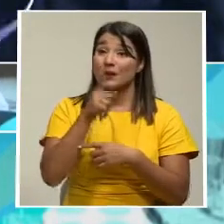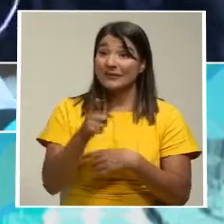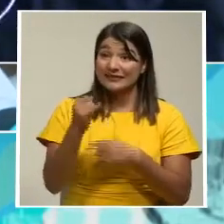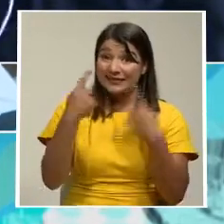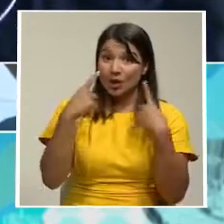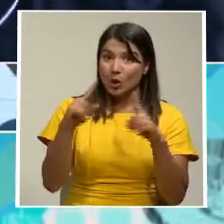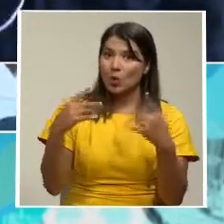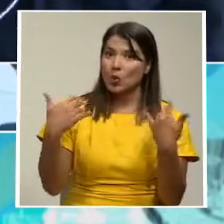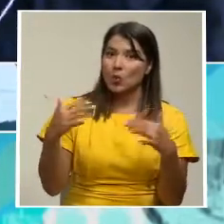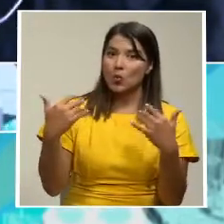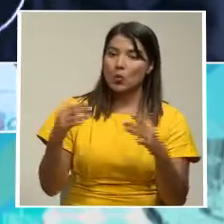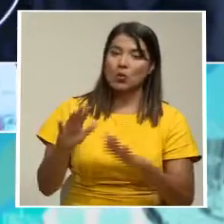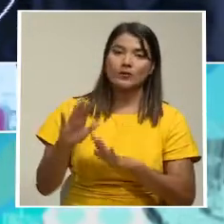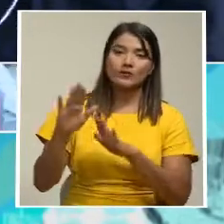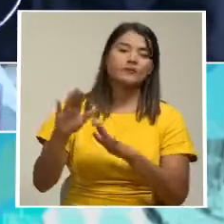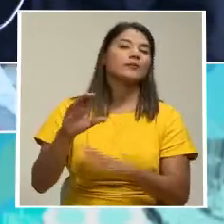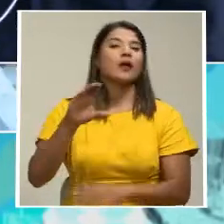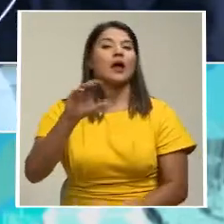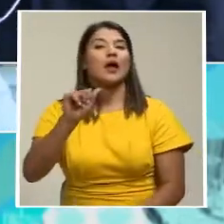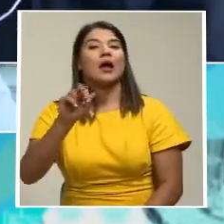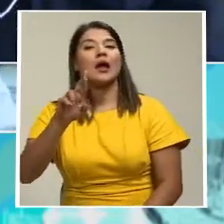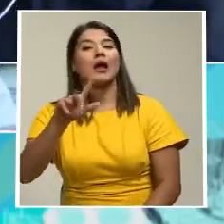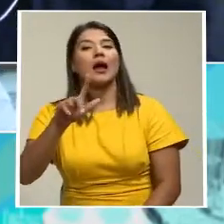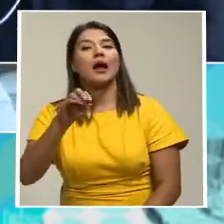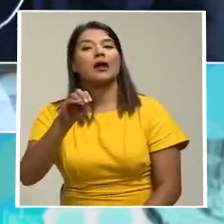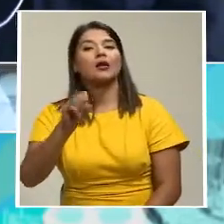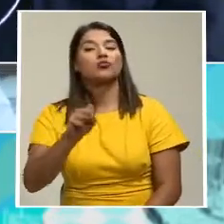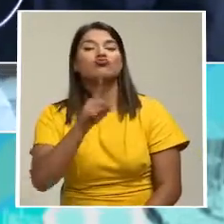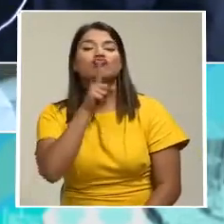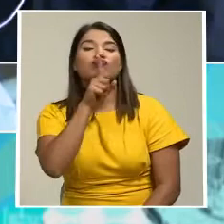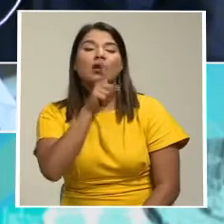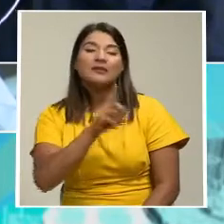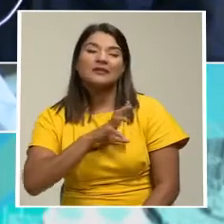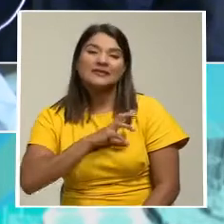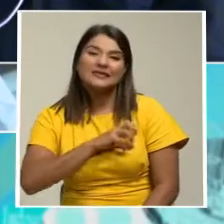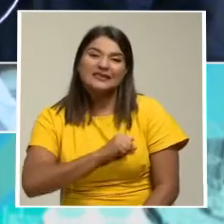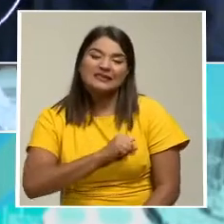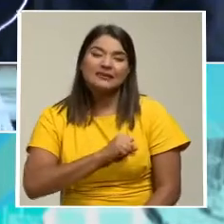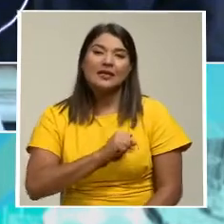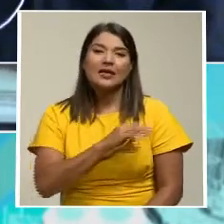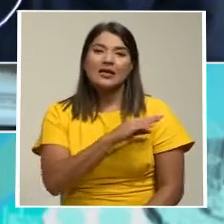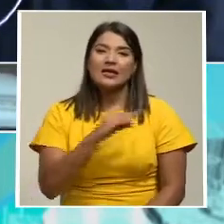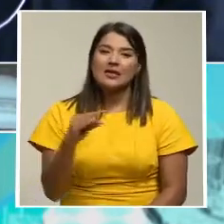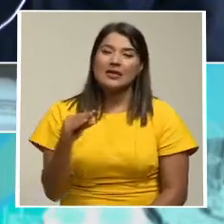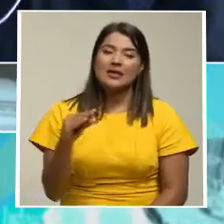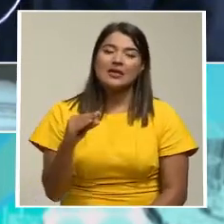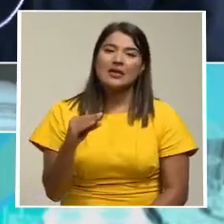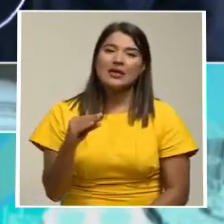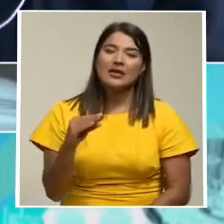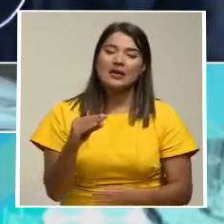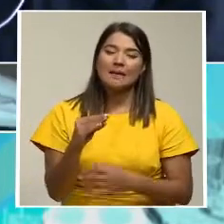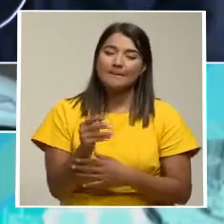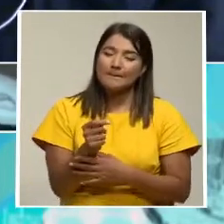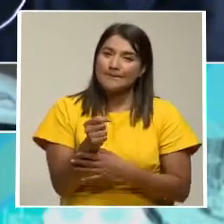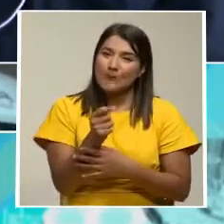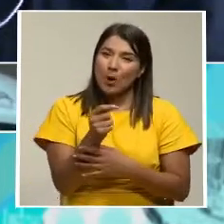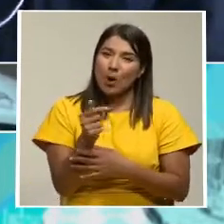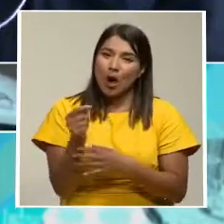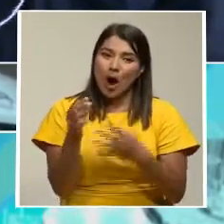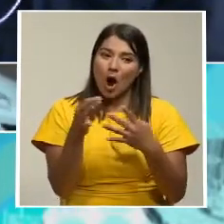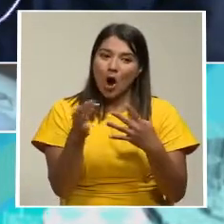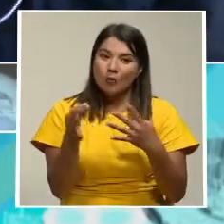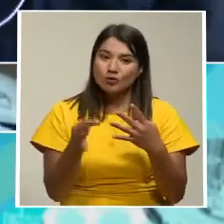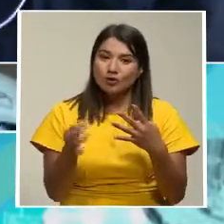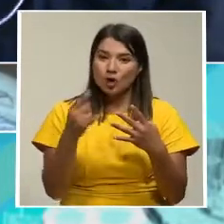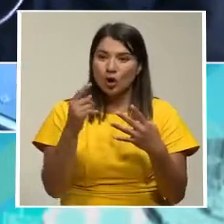increíble. Carlos, realmente desolador y con muy pocas opciones